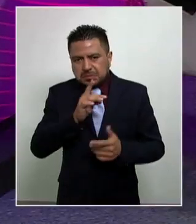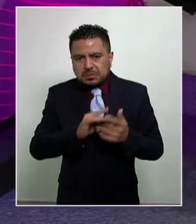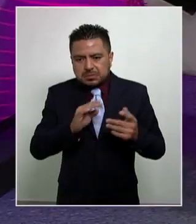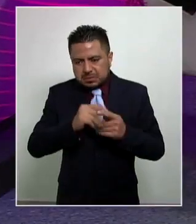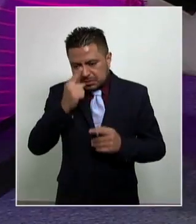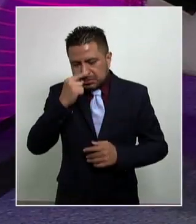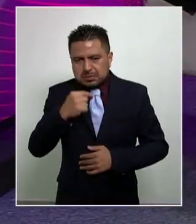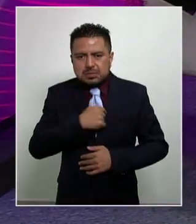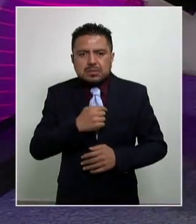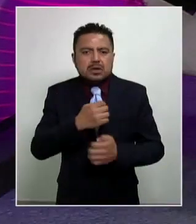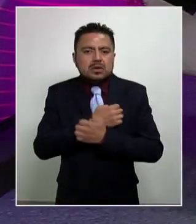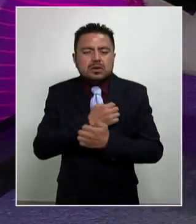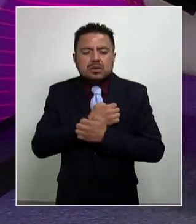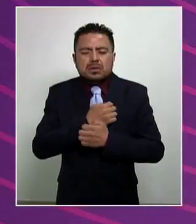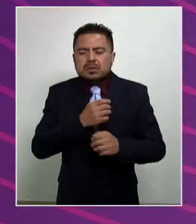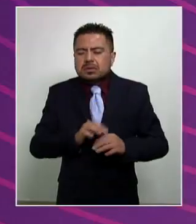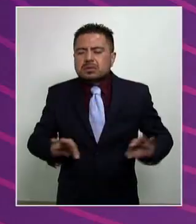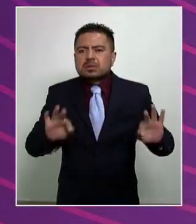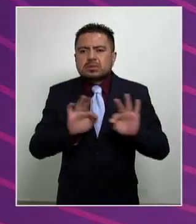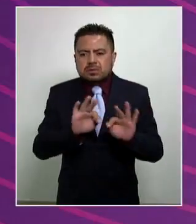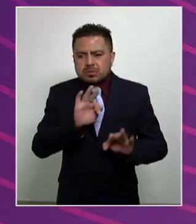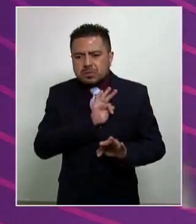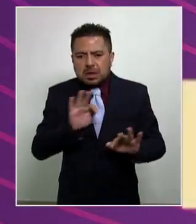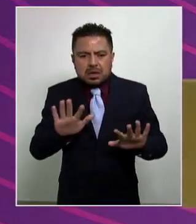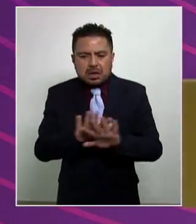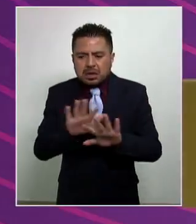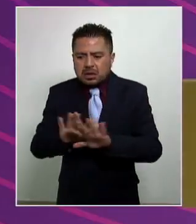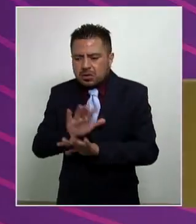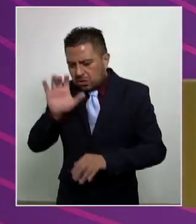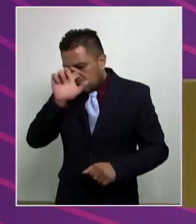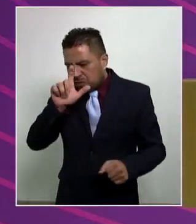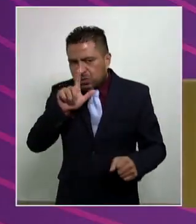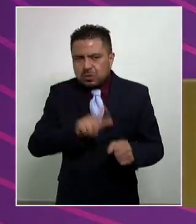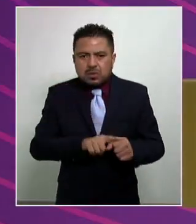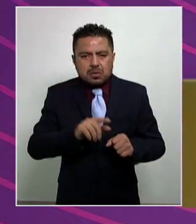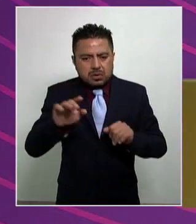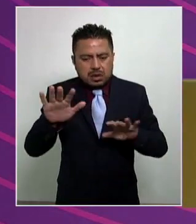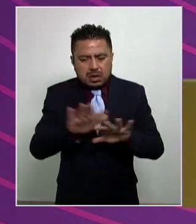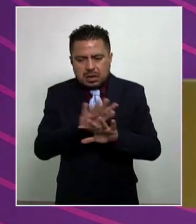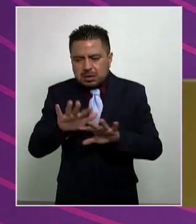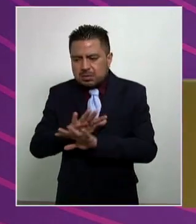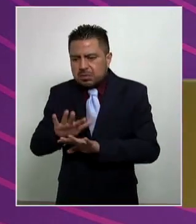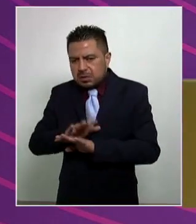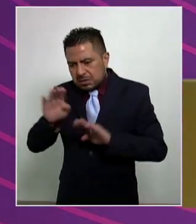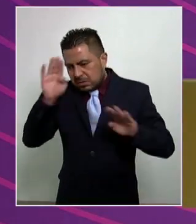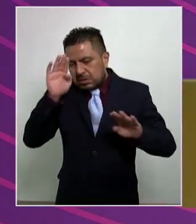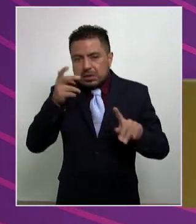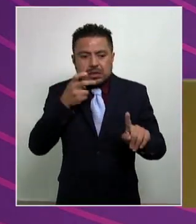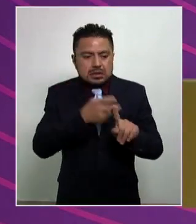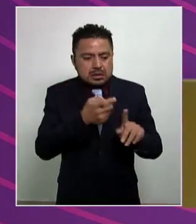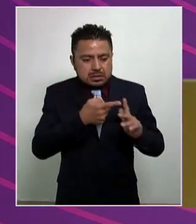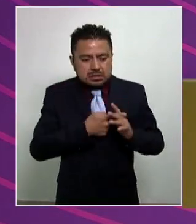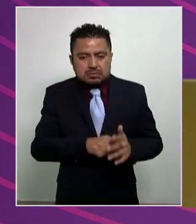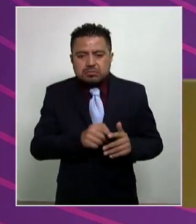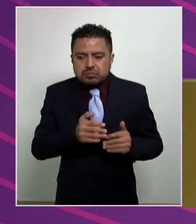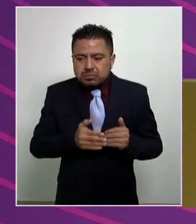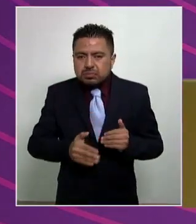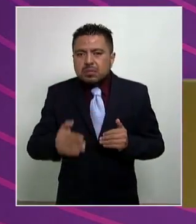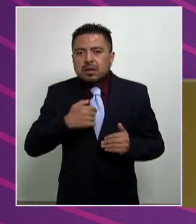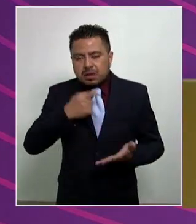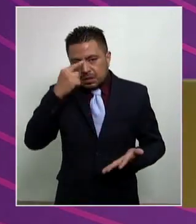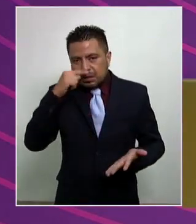la educación es la herramienta con la que puedes hacer un cambio cultural, un cambio de pensamiento. Entonces, partiendo de esa premisa, yo